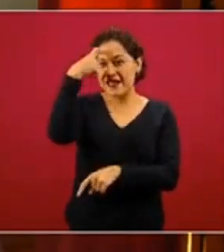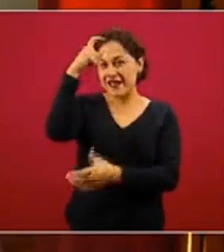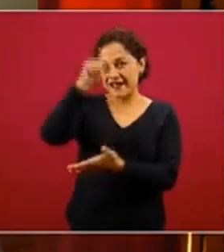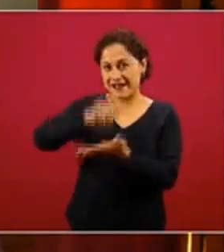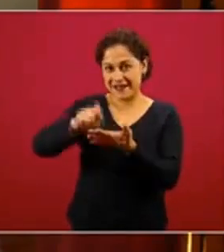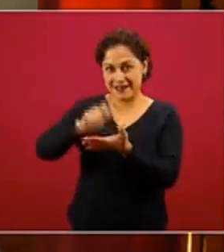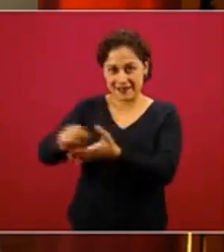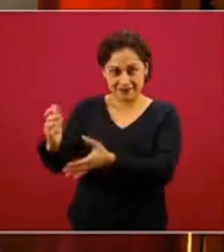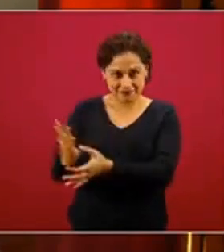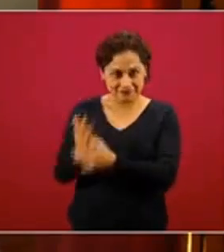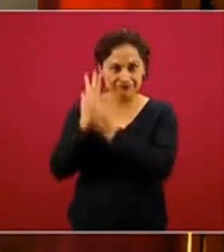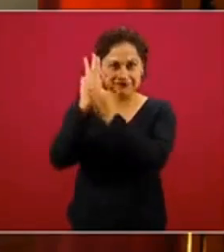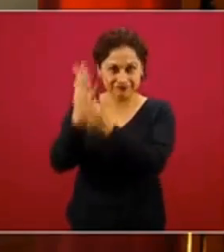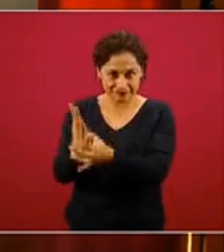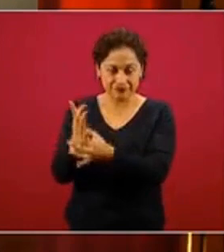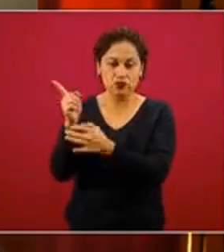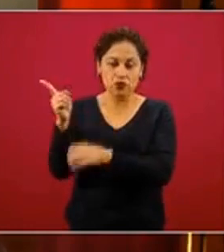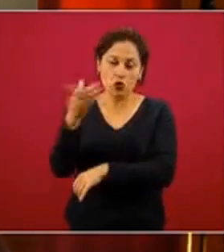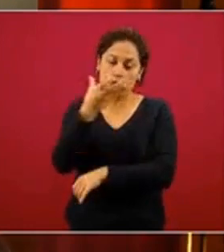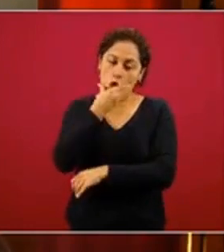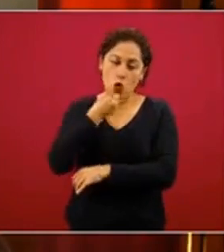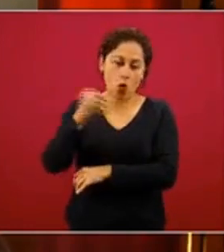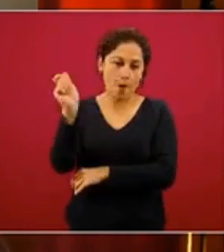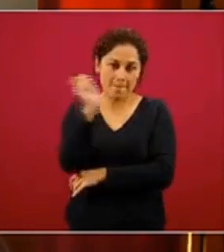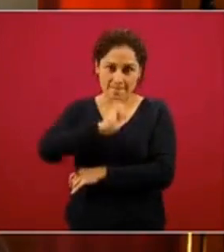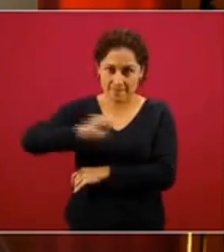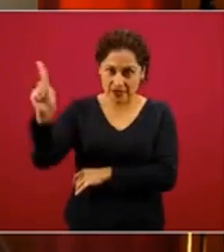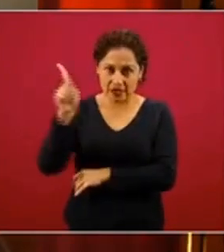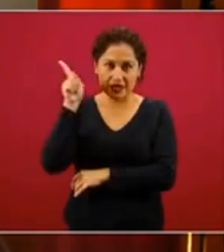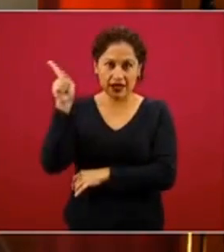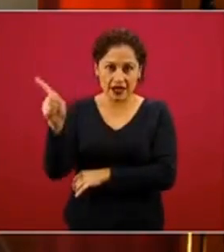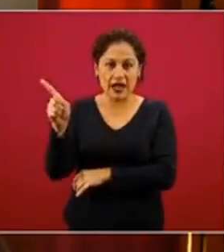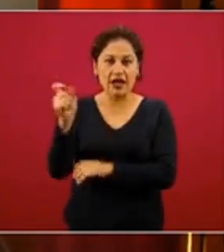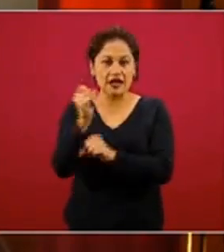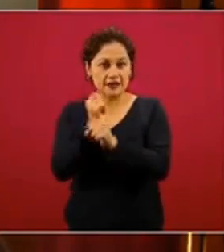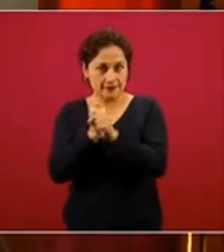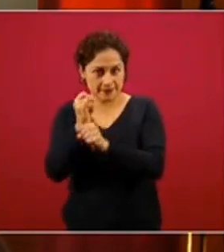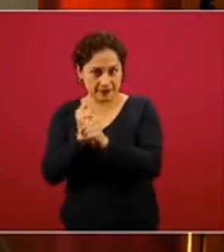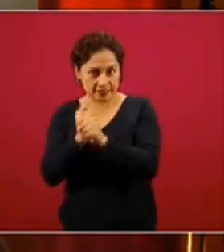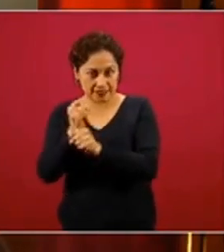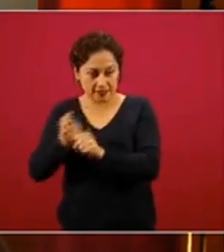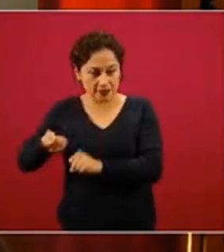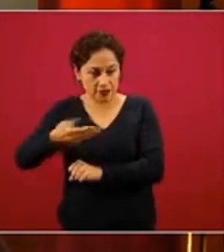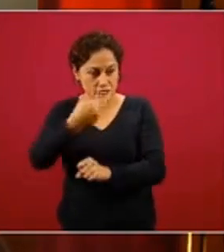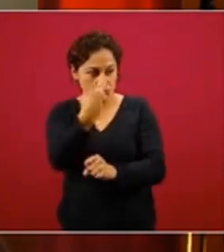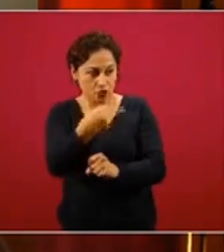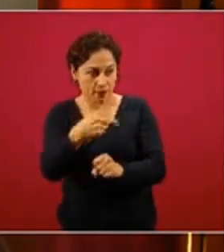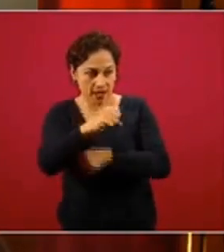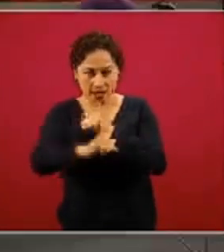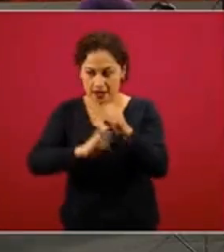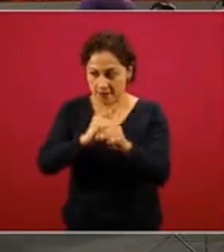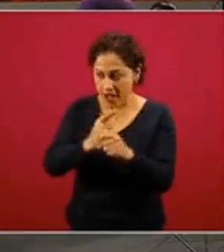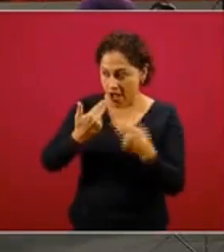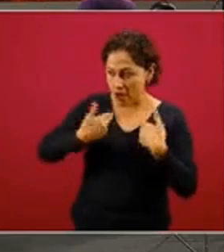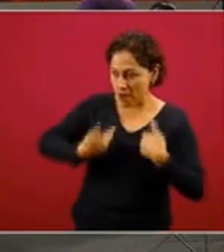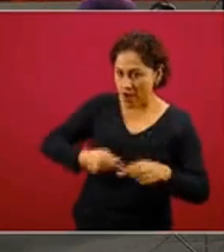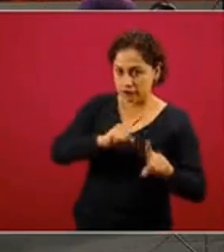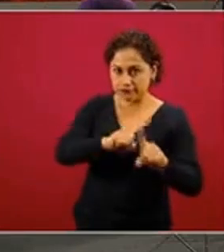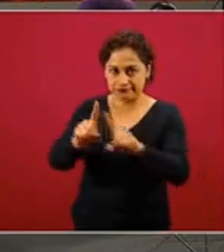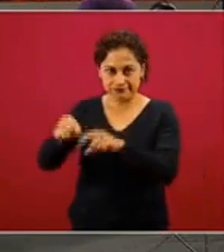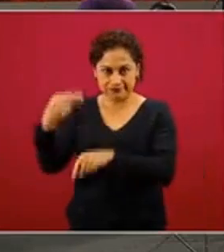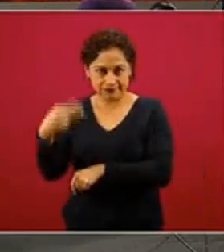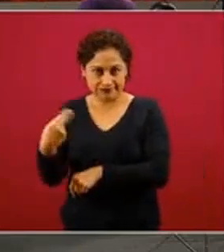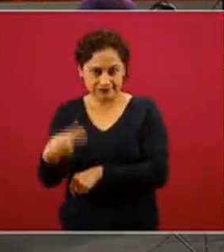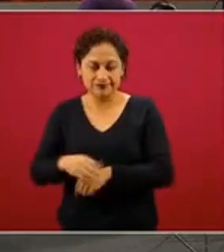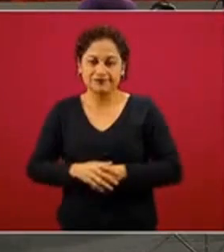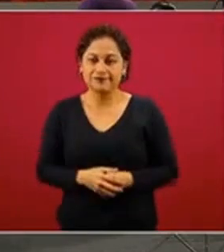biólogo y taxonómico que condujo a la organización de los seres vivos. En la siguiente imagen, y voy